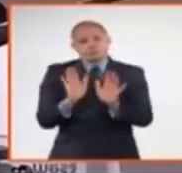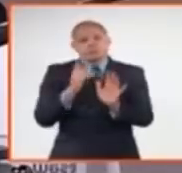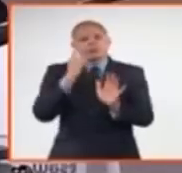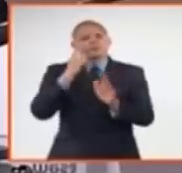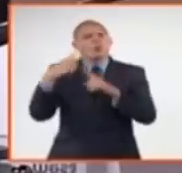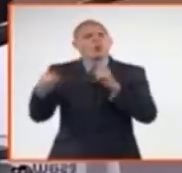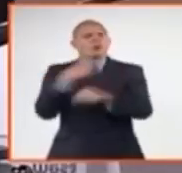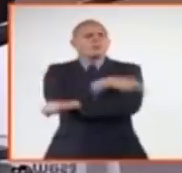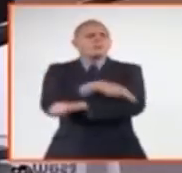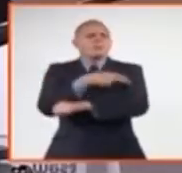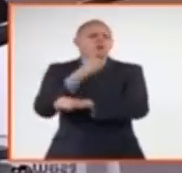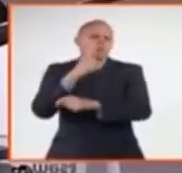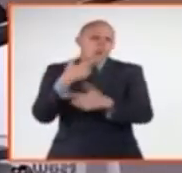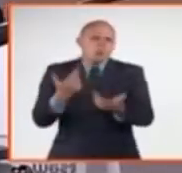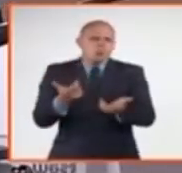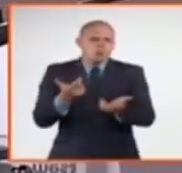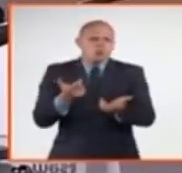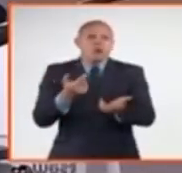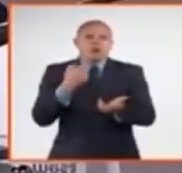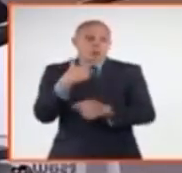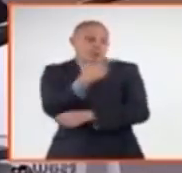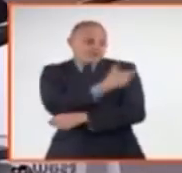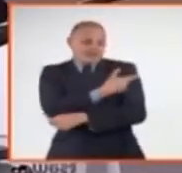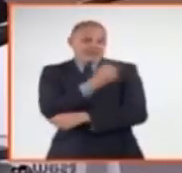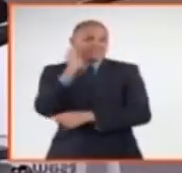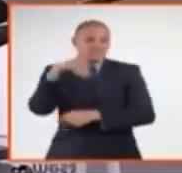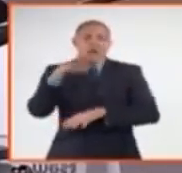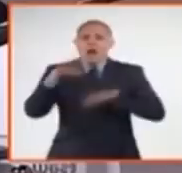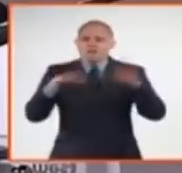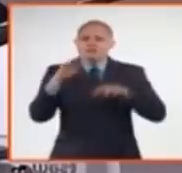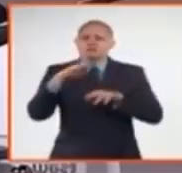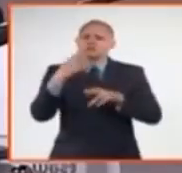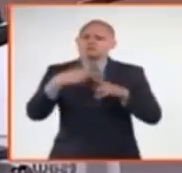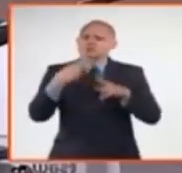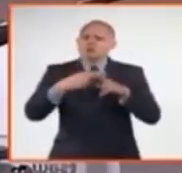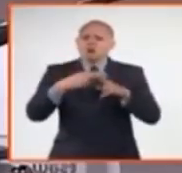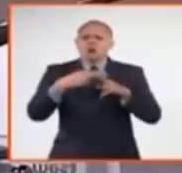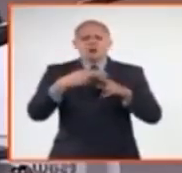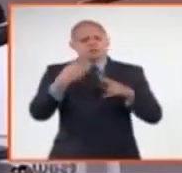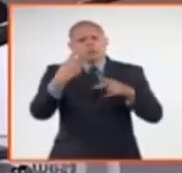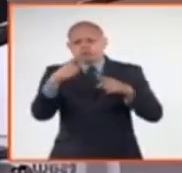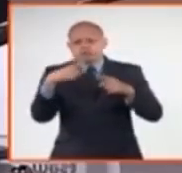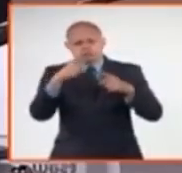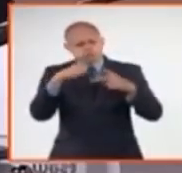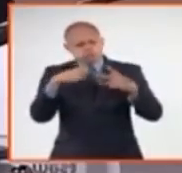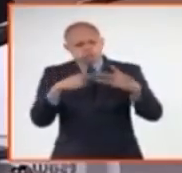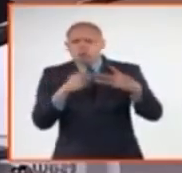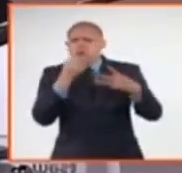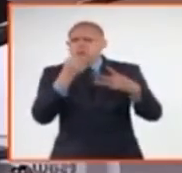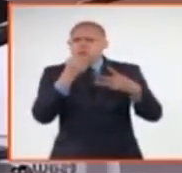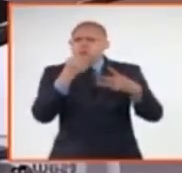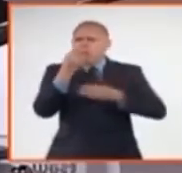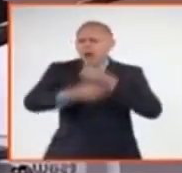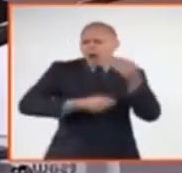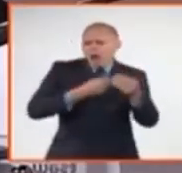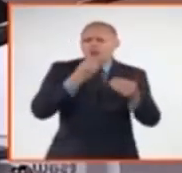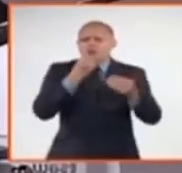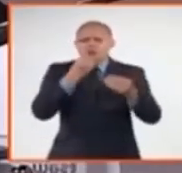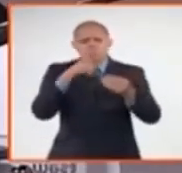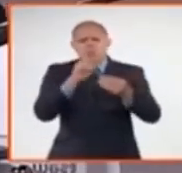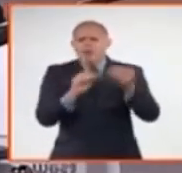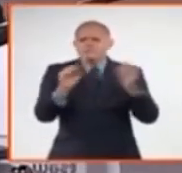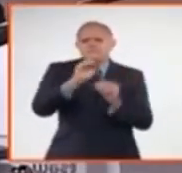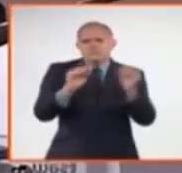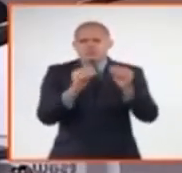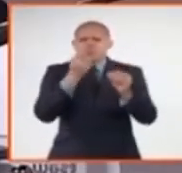vacunas de diferentes vacunas frente a la pandemia de estos y otros temas estaremos hablando hoy en nuestra mesa redonda que tengo el